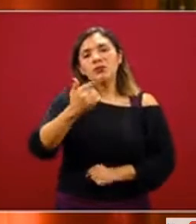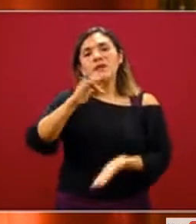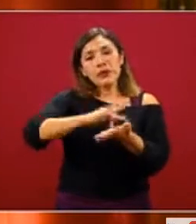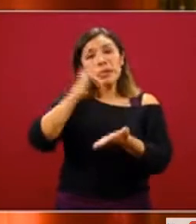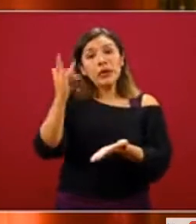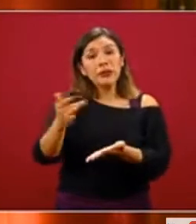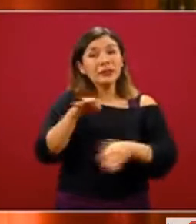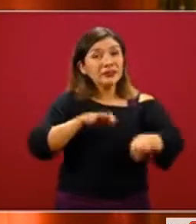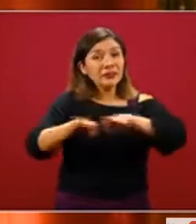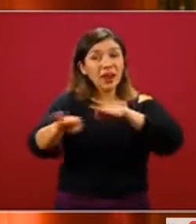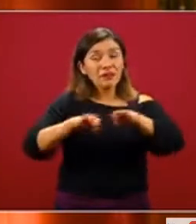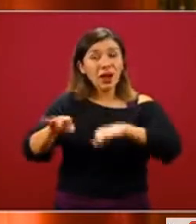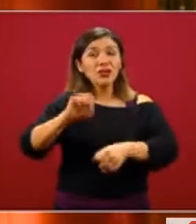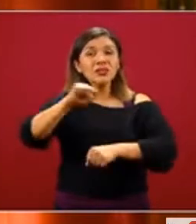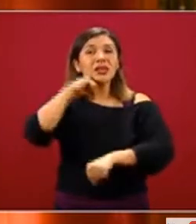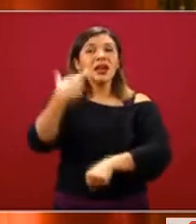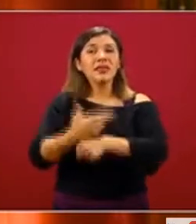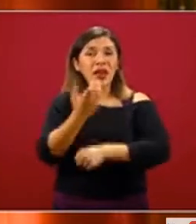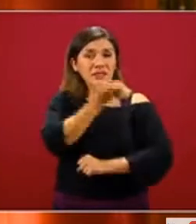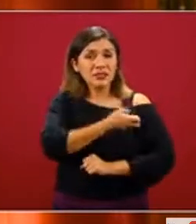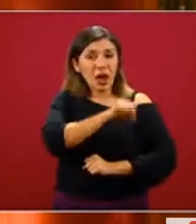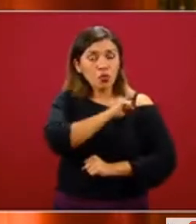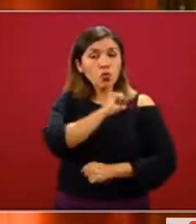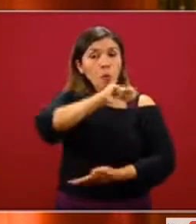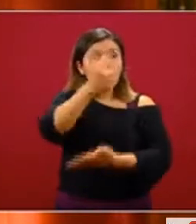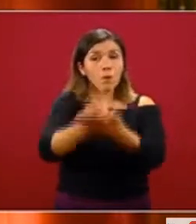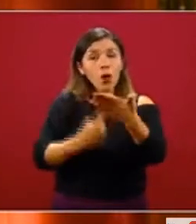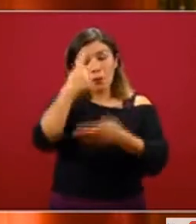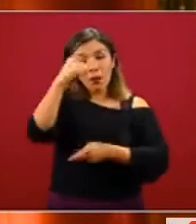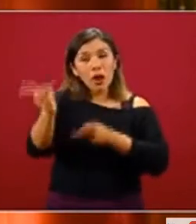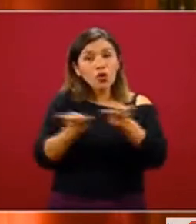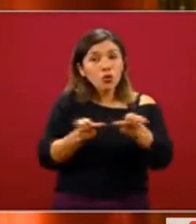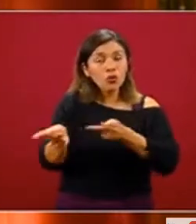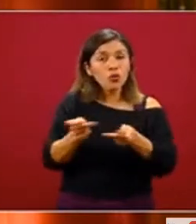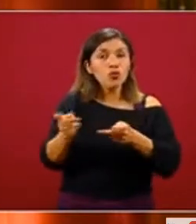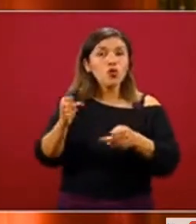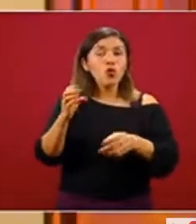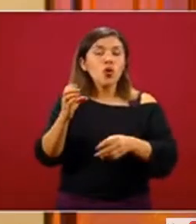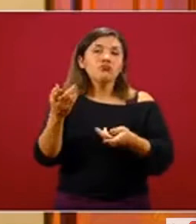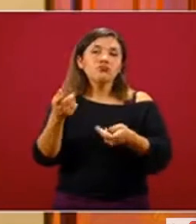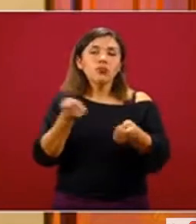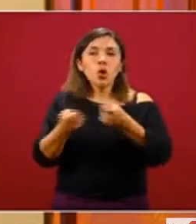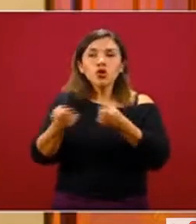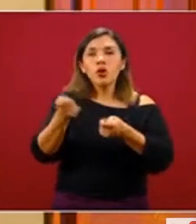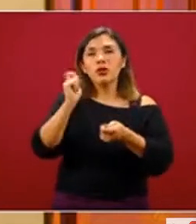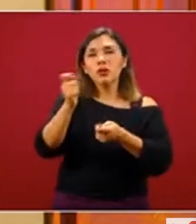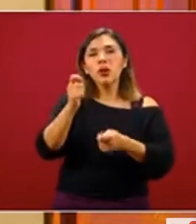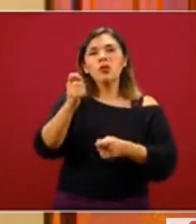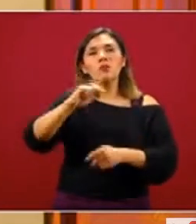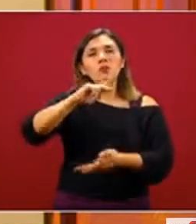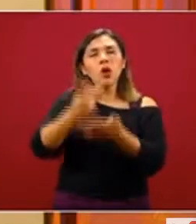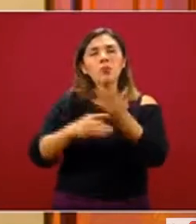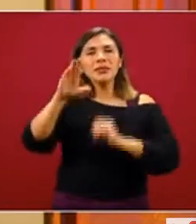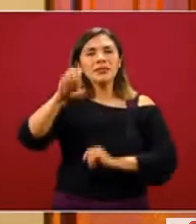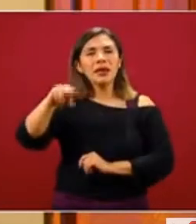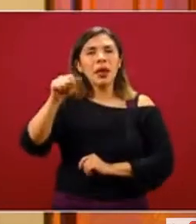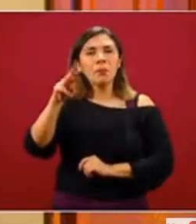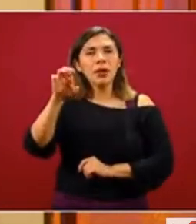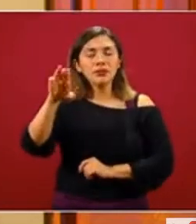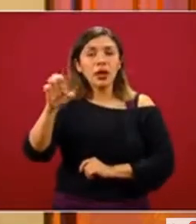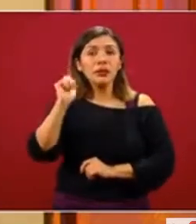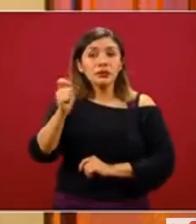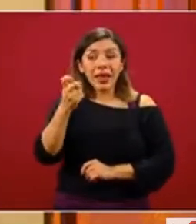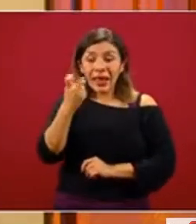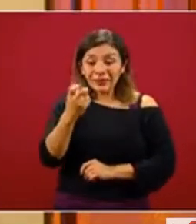que en las Secretarías de Salud estatales, los programas de control vectorial en los estados y el programa federal en Senaprece, pues han tenido durante